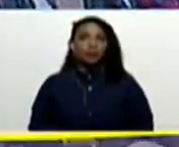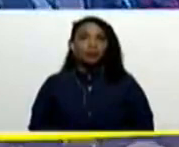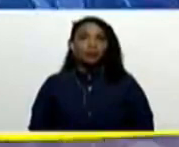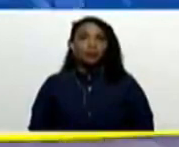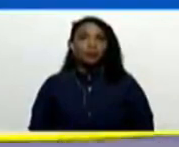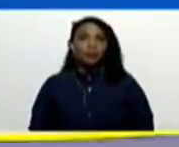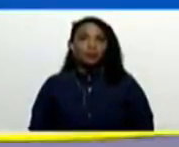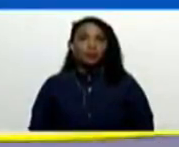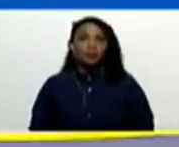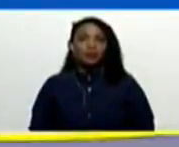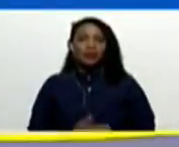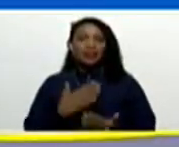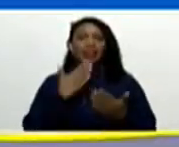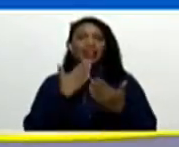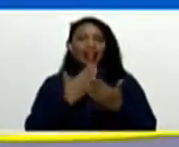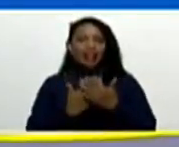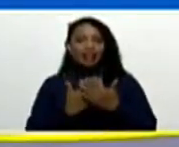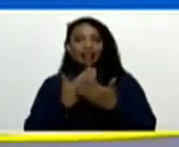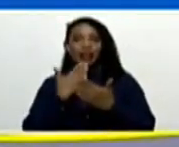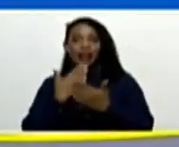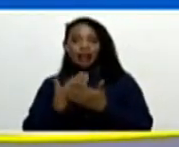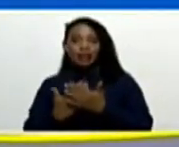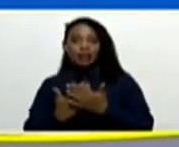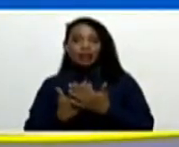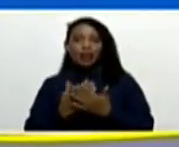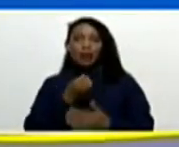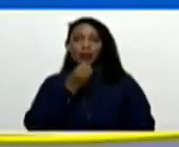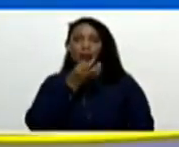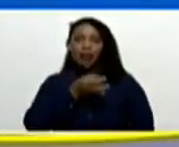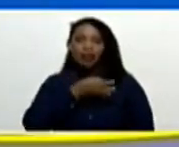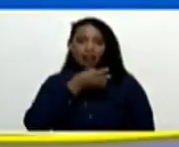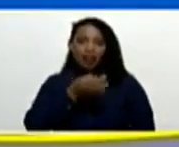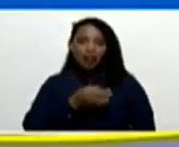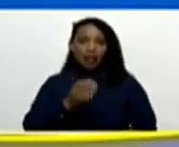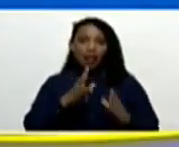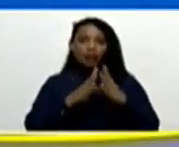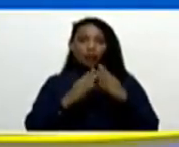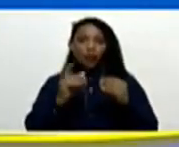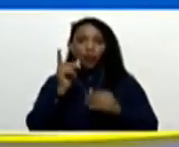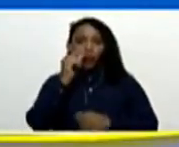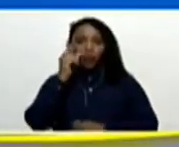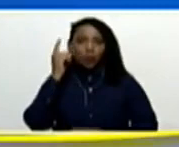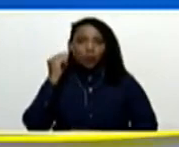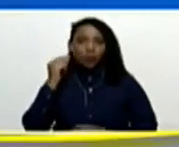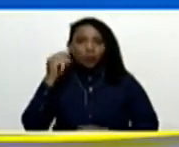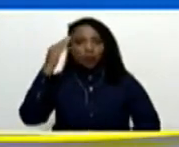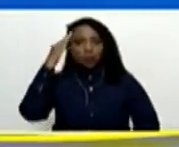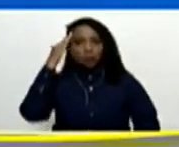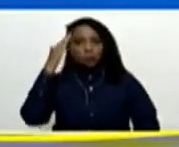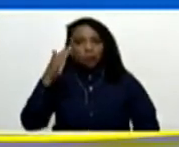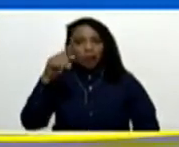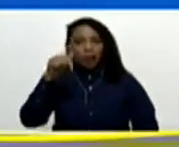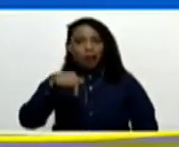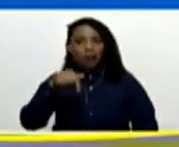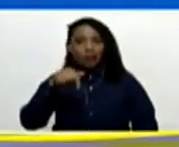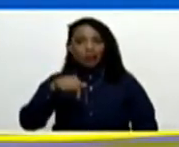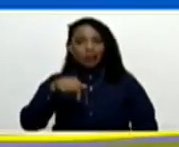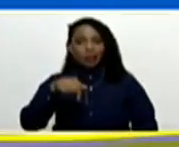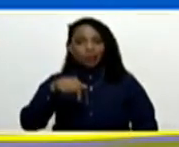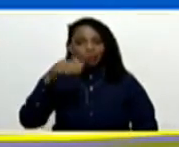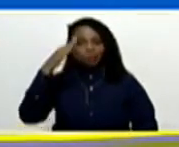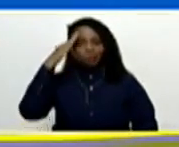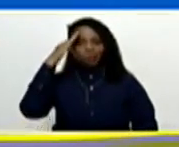Muchísimas gracias. Muy buenas tardes a todas, a todos. Saludar a todos los comandantes. Aquí estamos llenos de